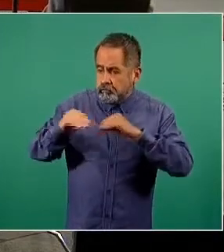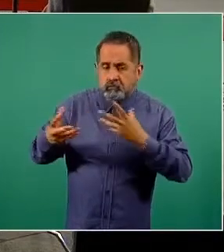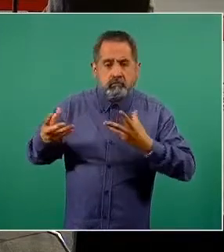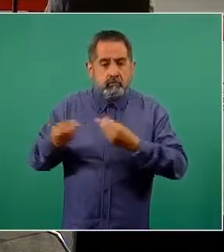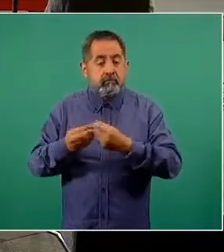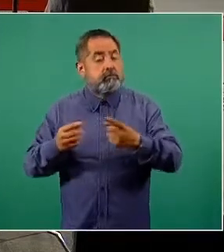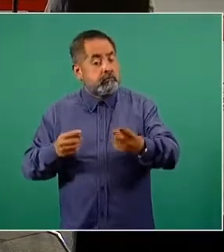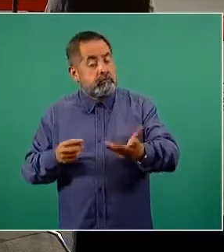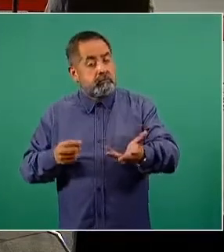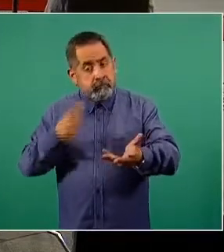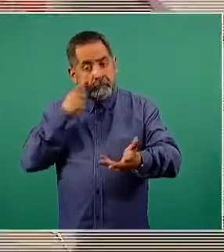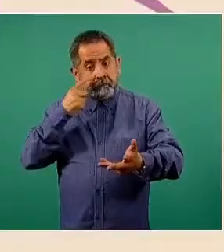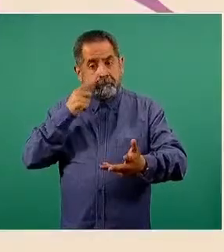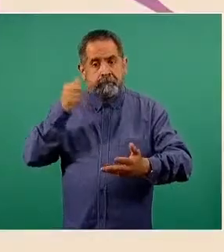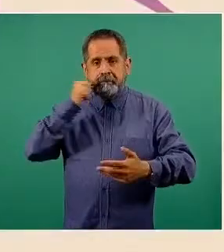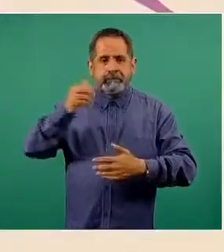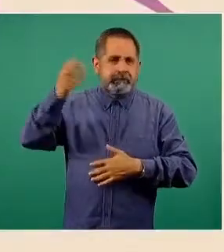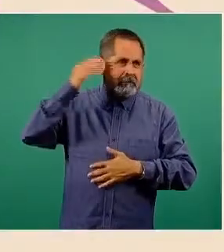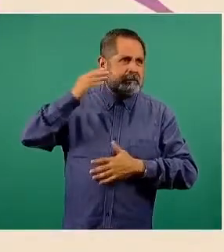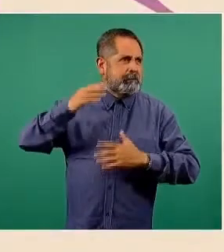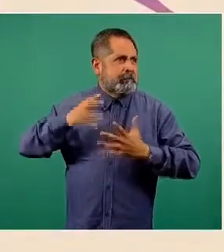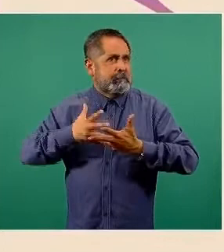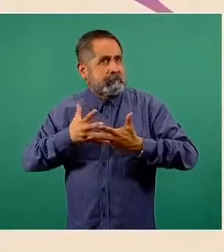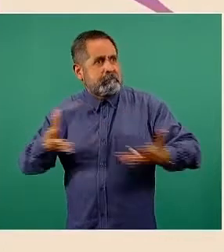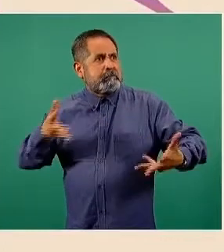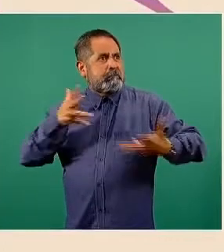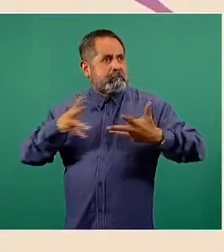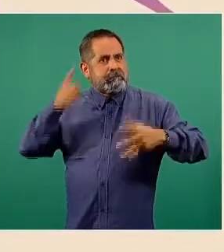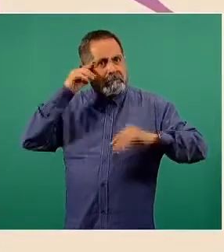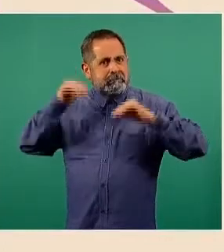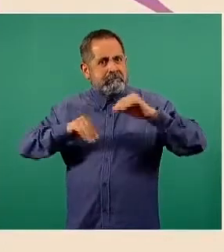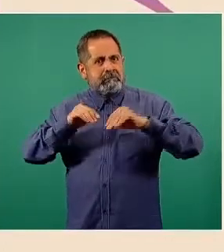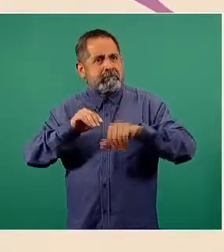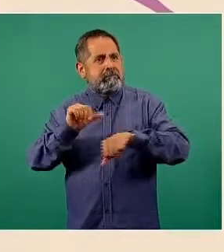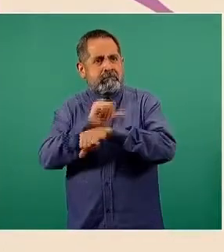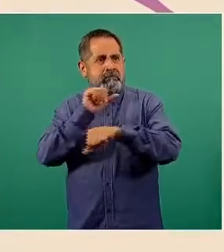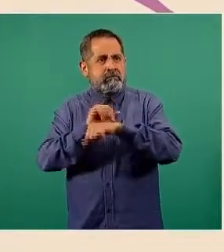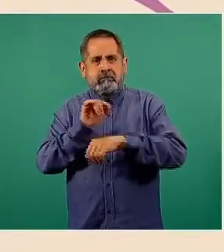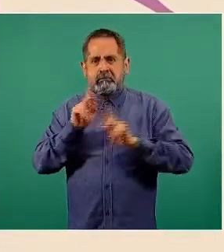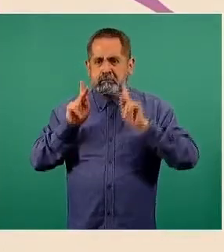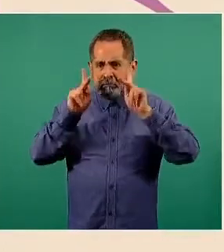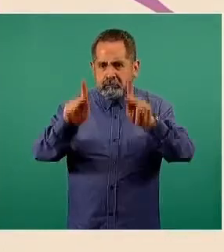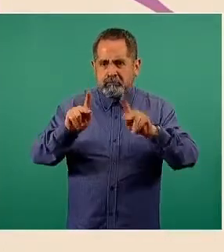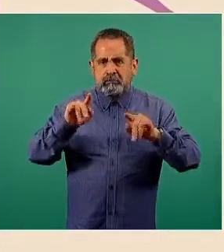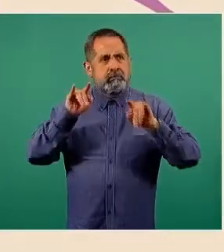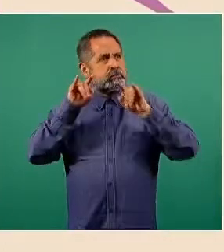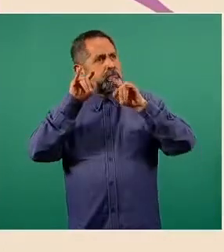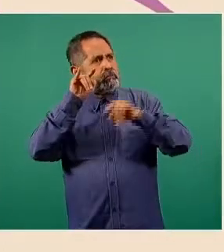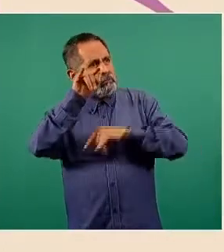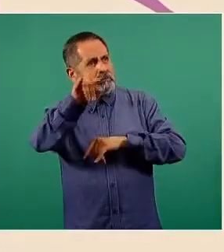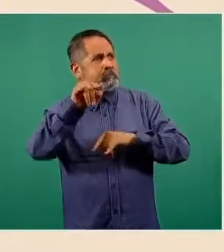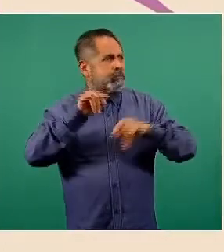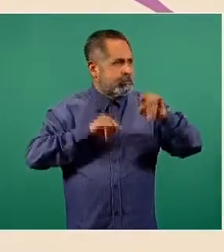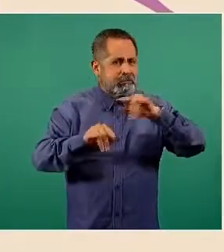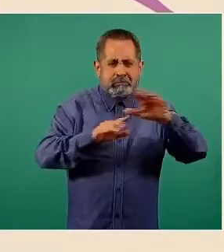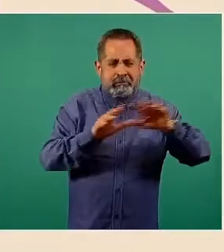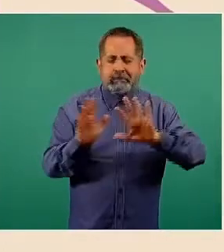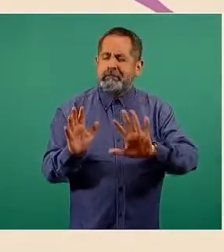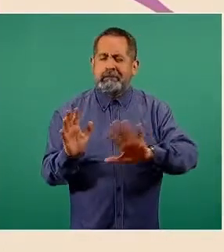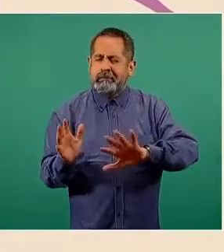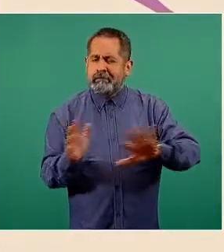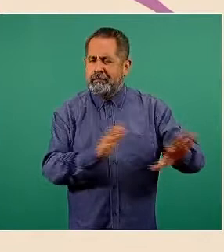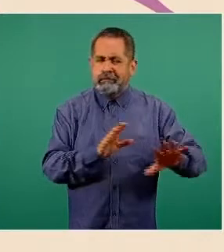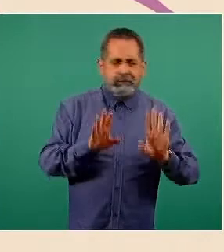ha estado enfocada en construir grandes infraestructuras para el auto por una visión muy ingenieril. Y sin embargo, al combinar